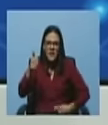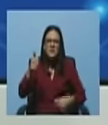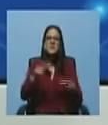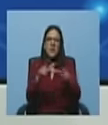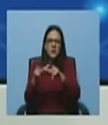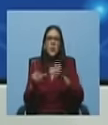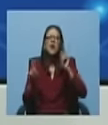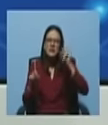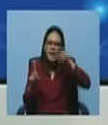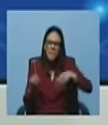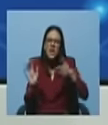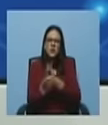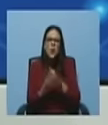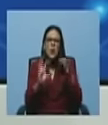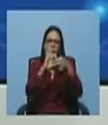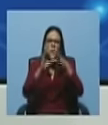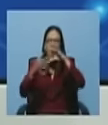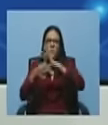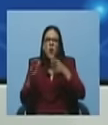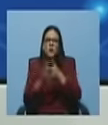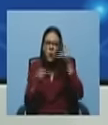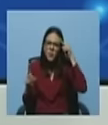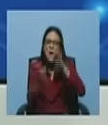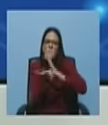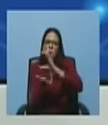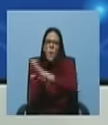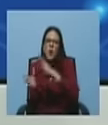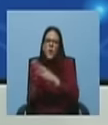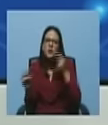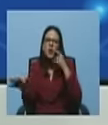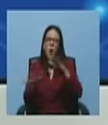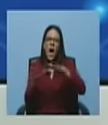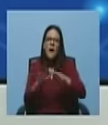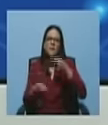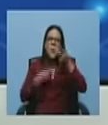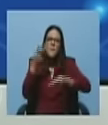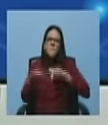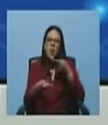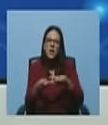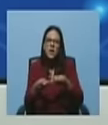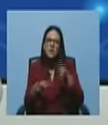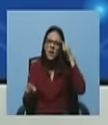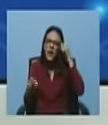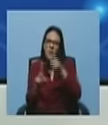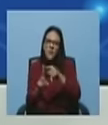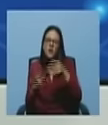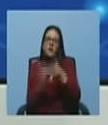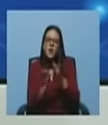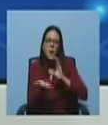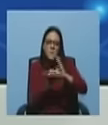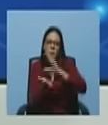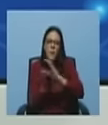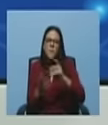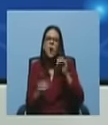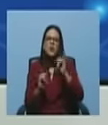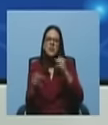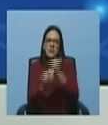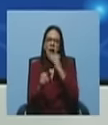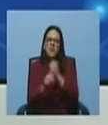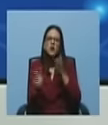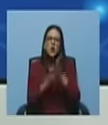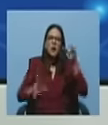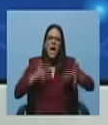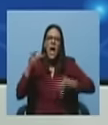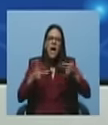sectorial que está vinculado al financiamiento de actividades políticas para el pago de la logística en estos actos